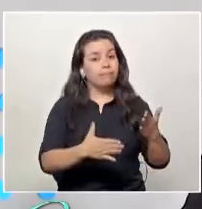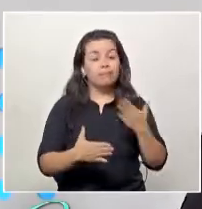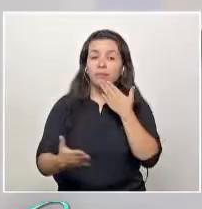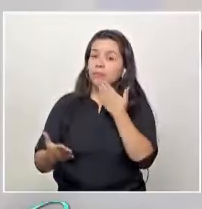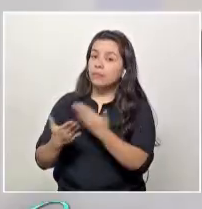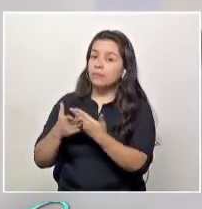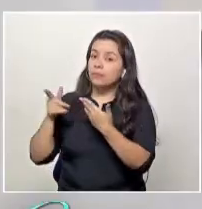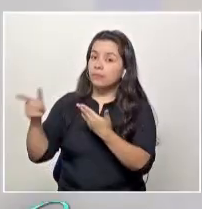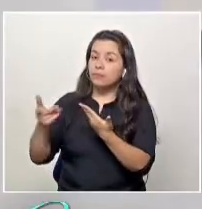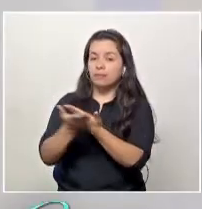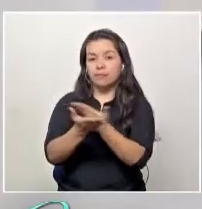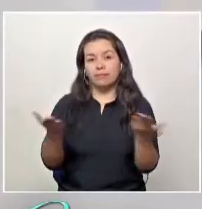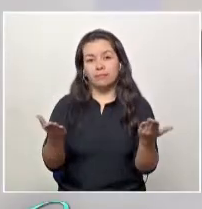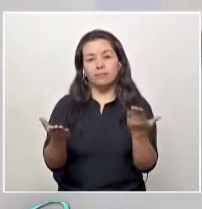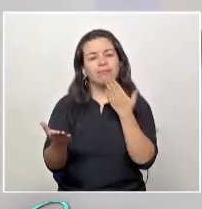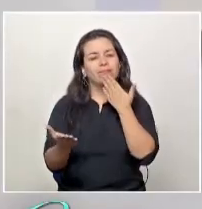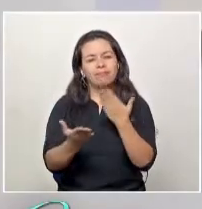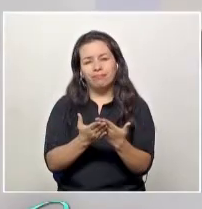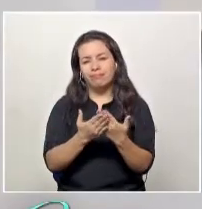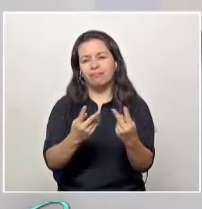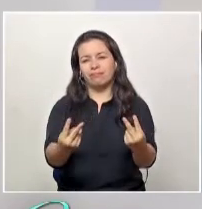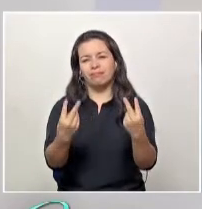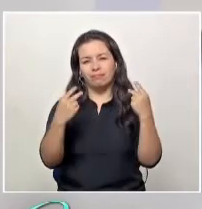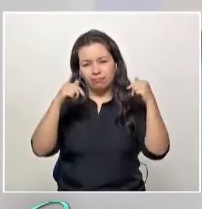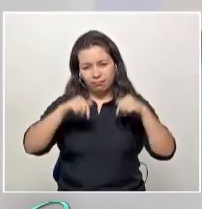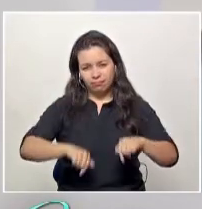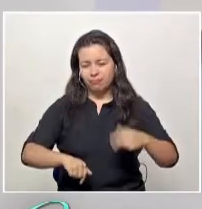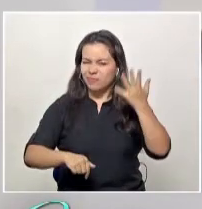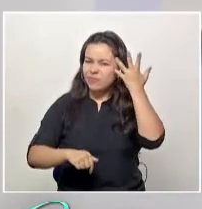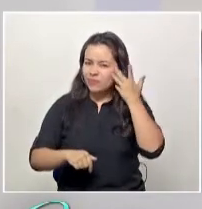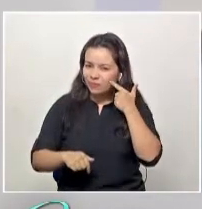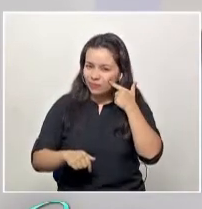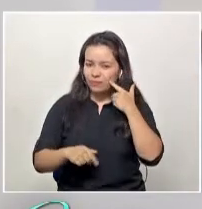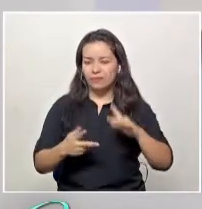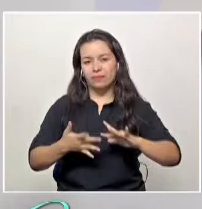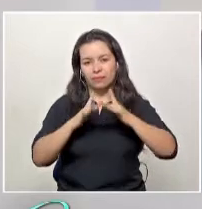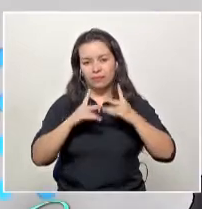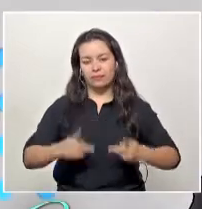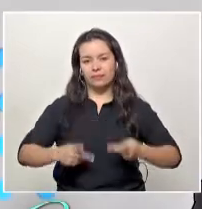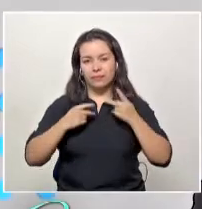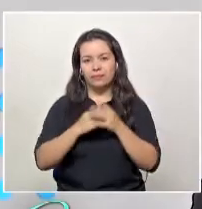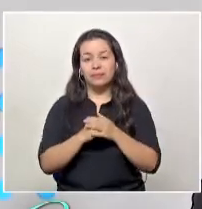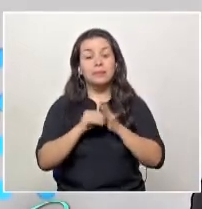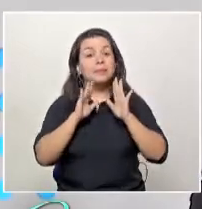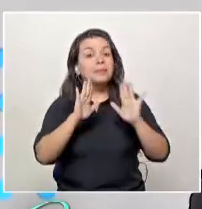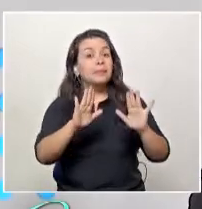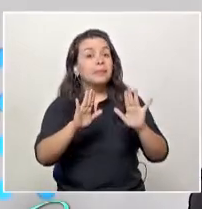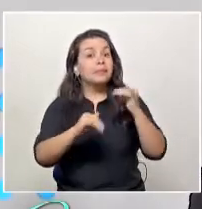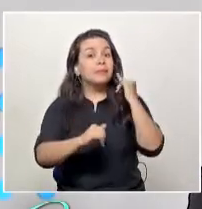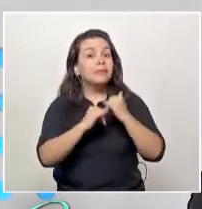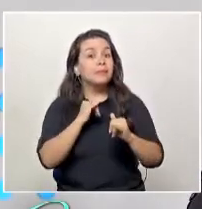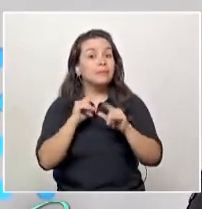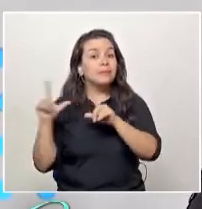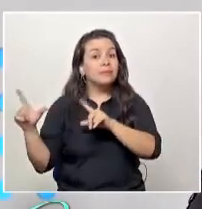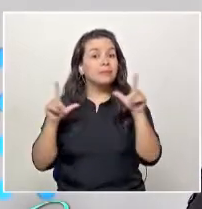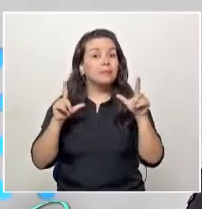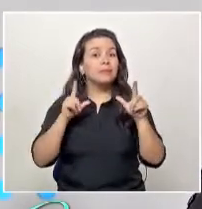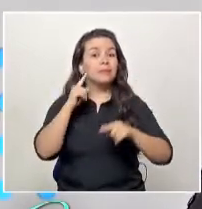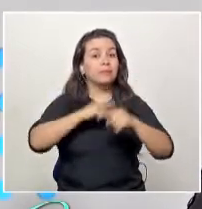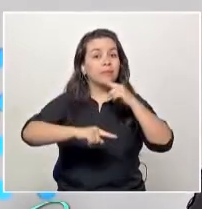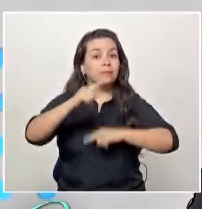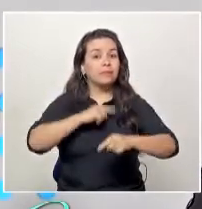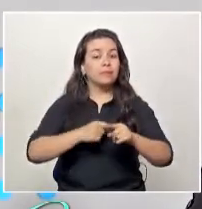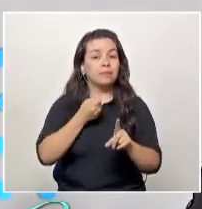usted, Iván, y a todos ustedes, mil gracias por estar con nosotros todos los días en Conexión Vital. Pero vamos a quedarnos con una pequeña nota sobre la